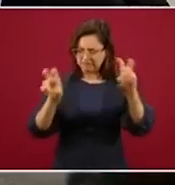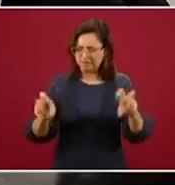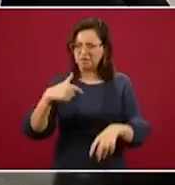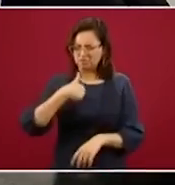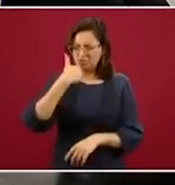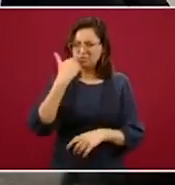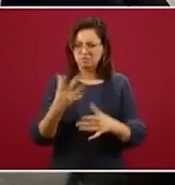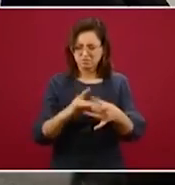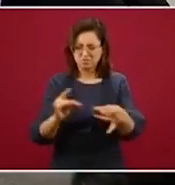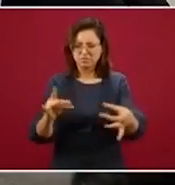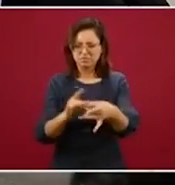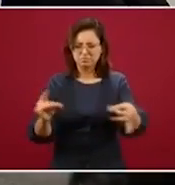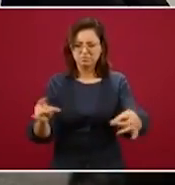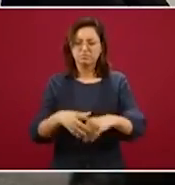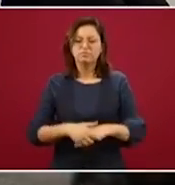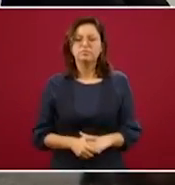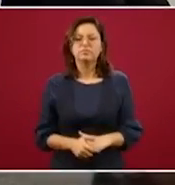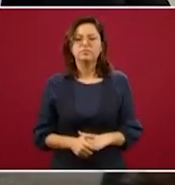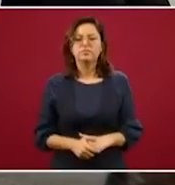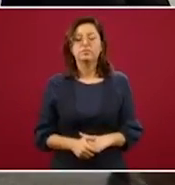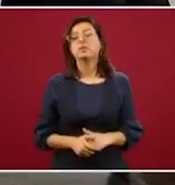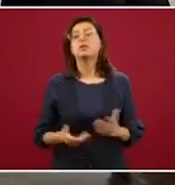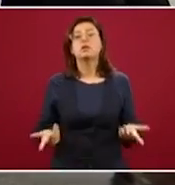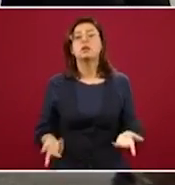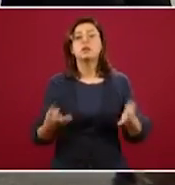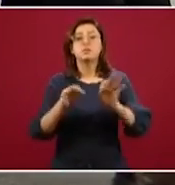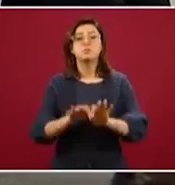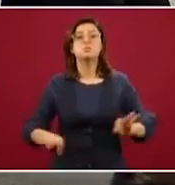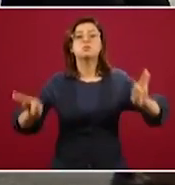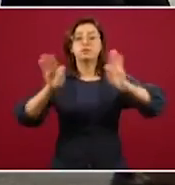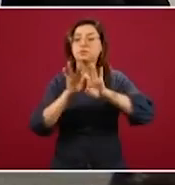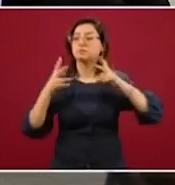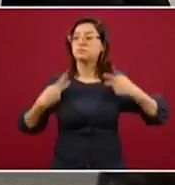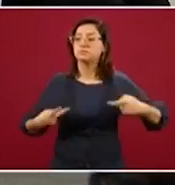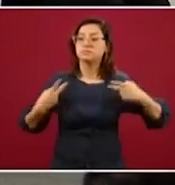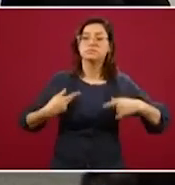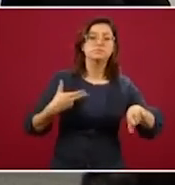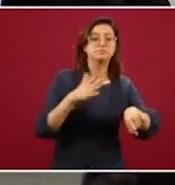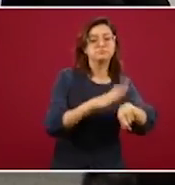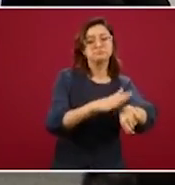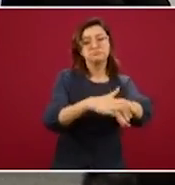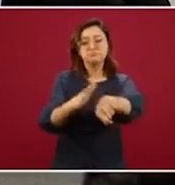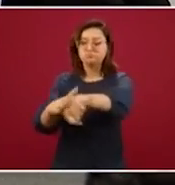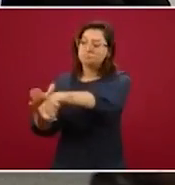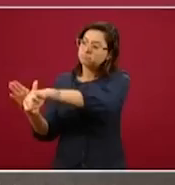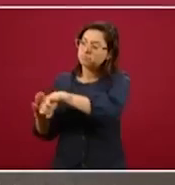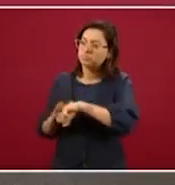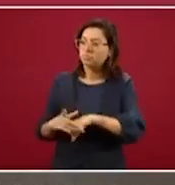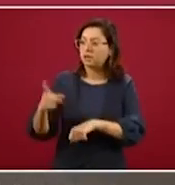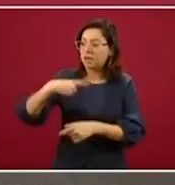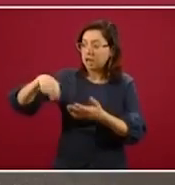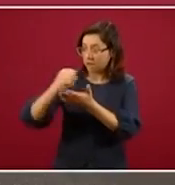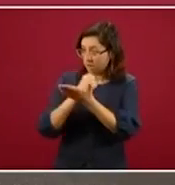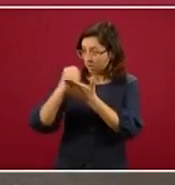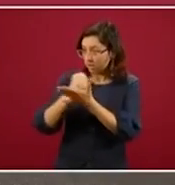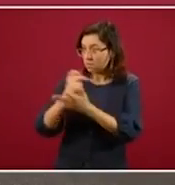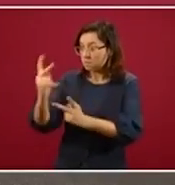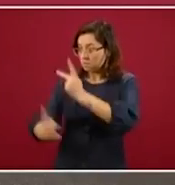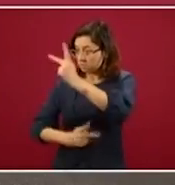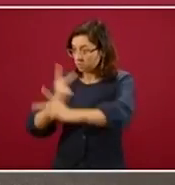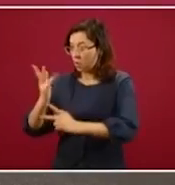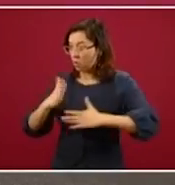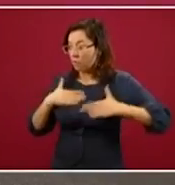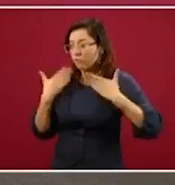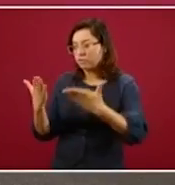Es muy importante entonces hacer un llamado a la gente, que los que reciben los créditos, que hagan